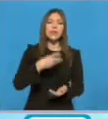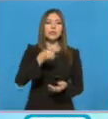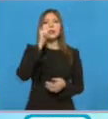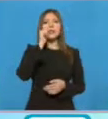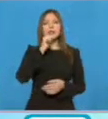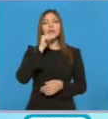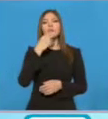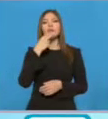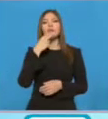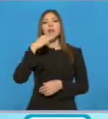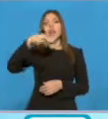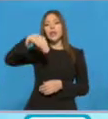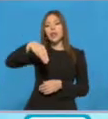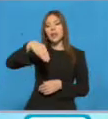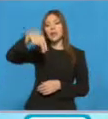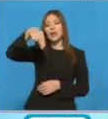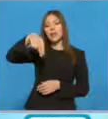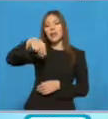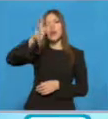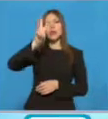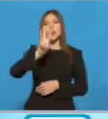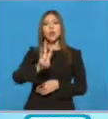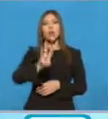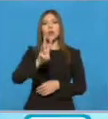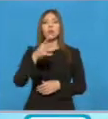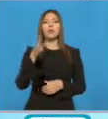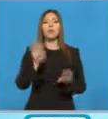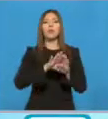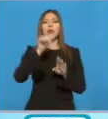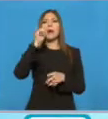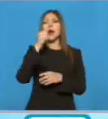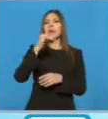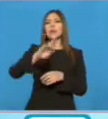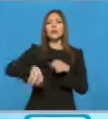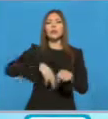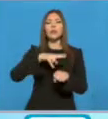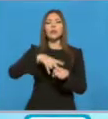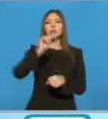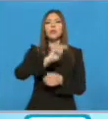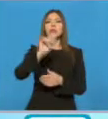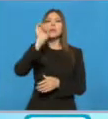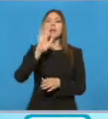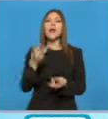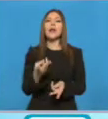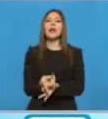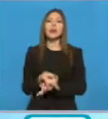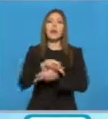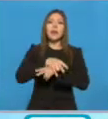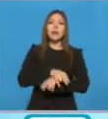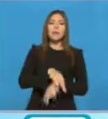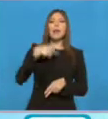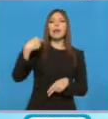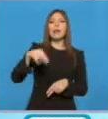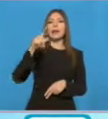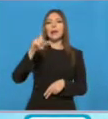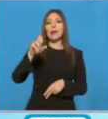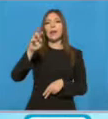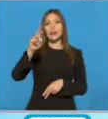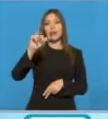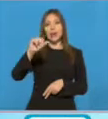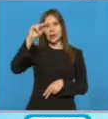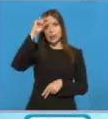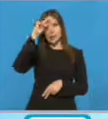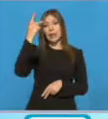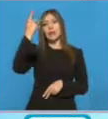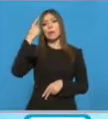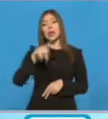la W, Al en lugar de revés. escribirse como normalmente las conocemos, se escriben al revés y se llaman letras inteligentes. Mira. Sin embargo, bueno,